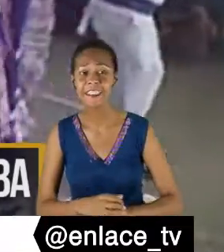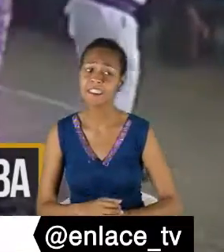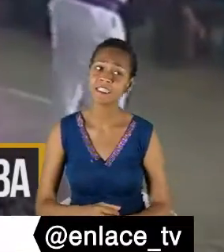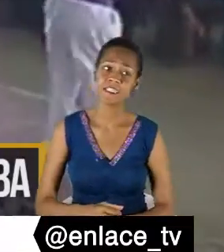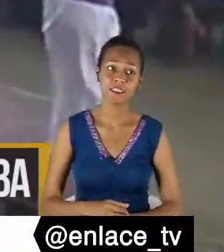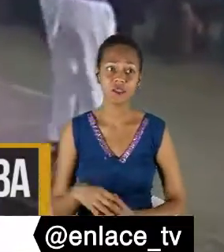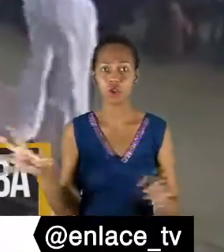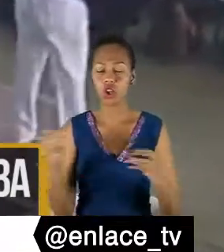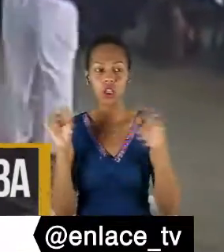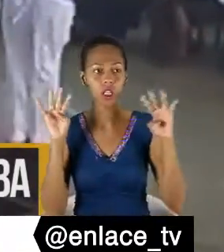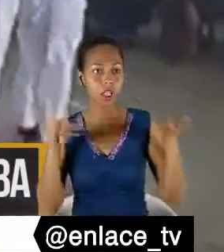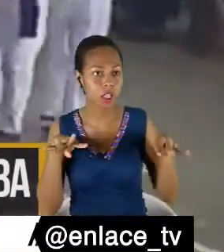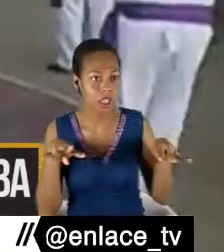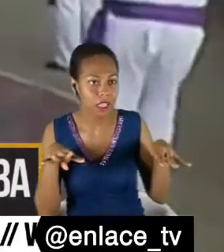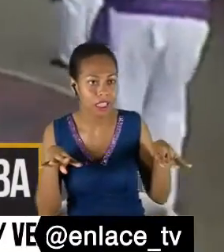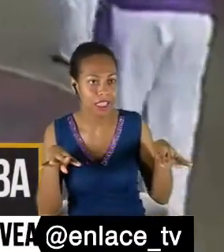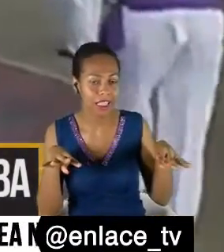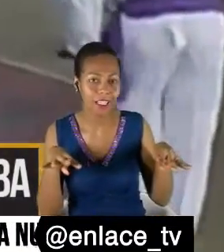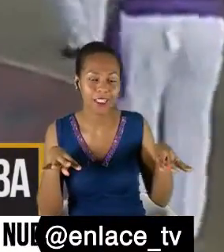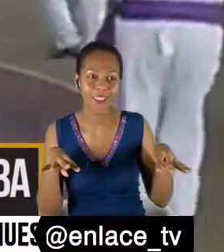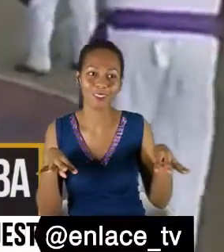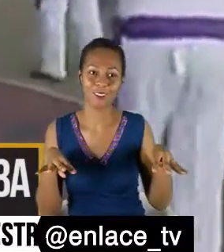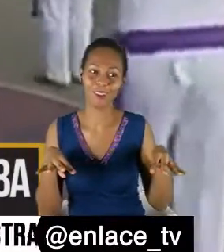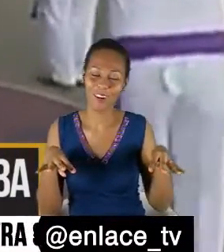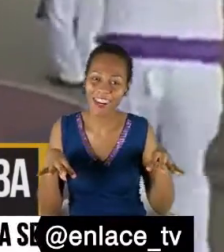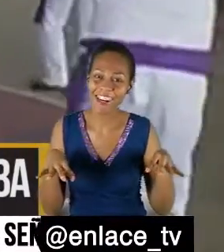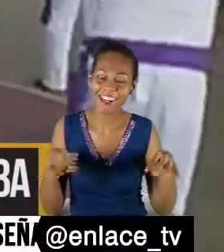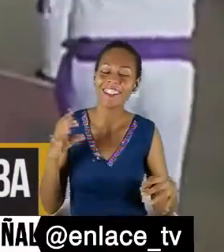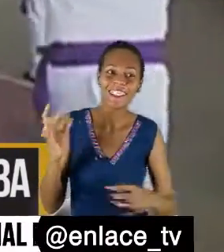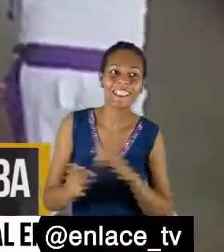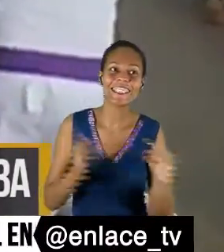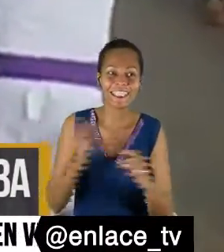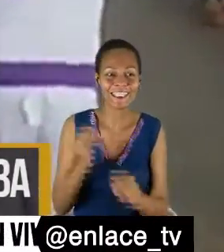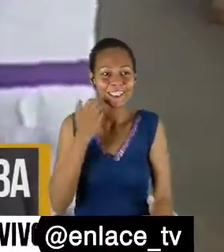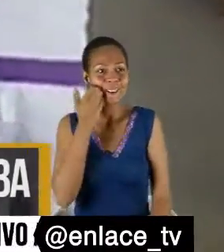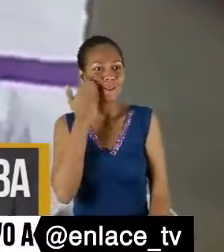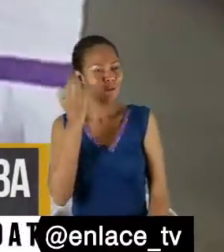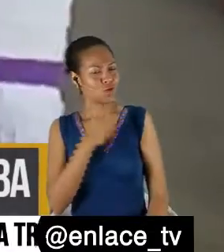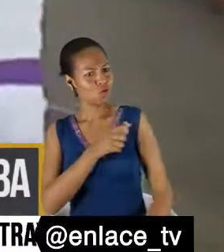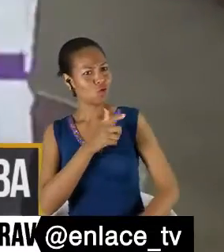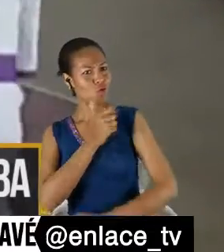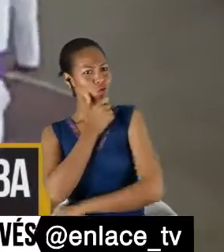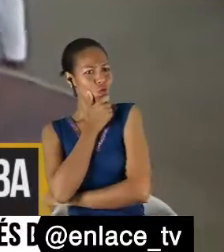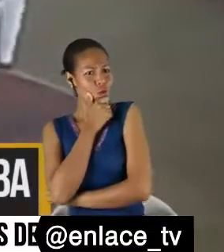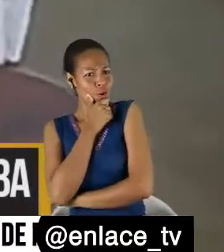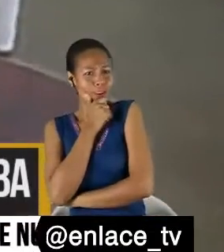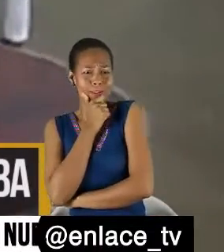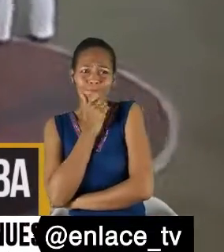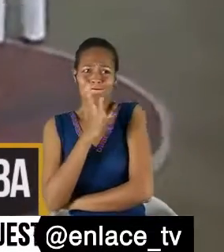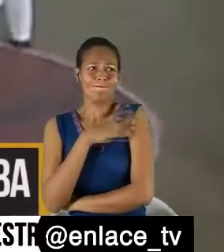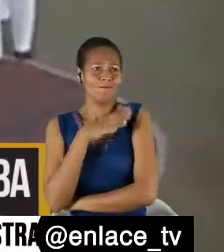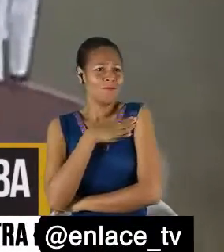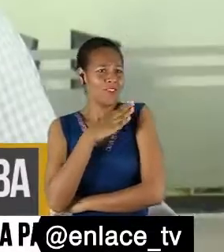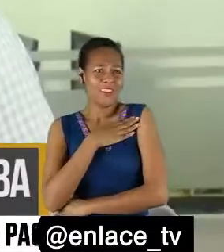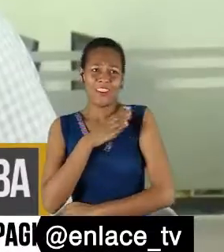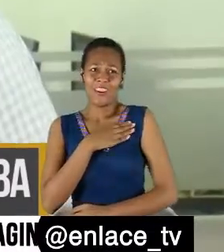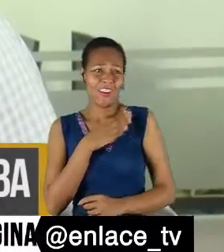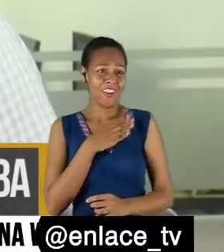quedó asombrado de la participación de la familia Cumbiambera, porque se desató